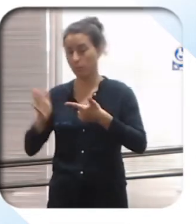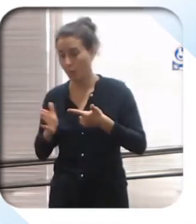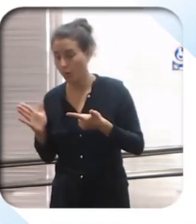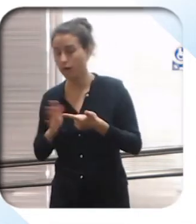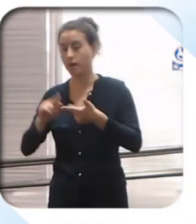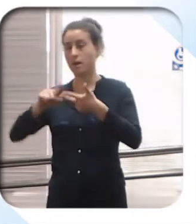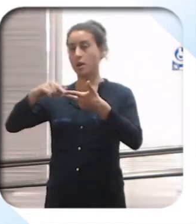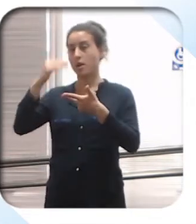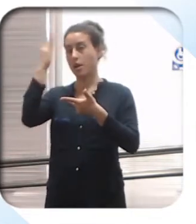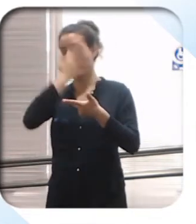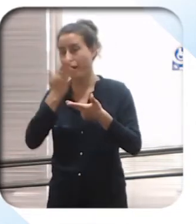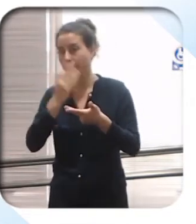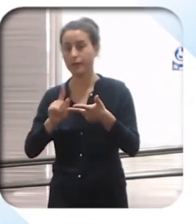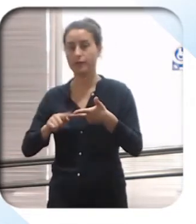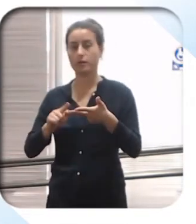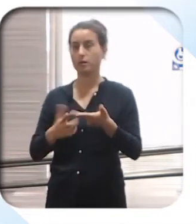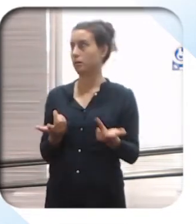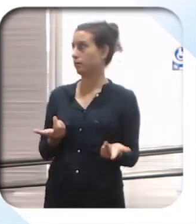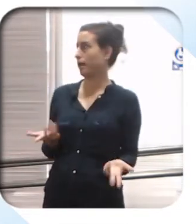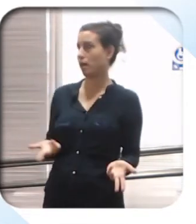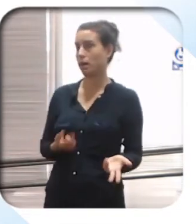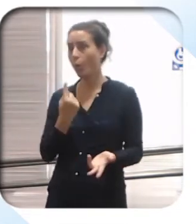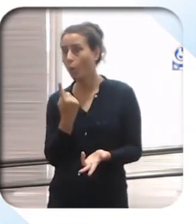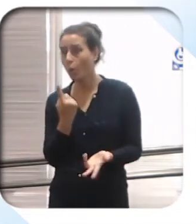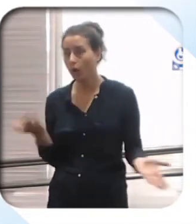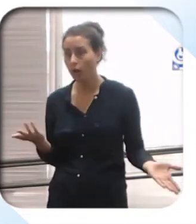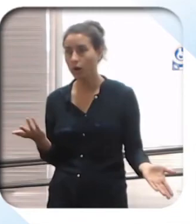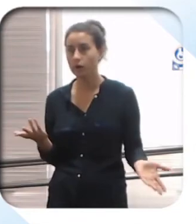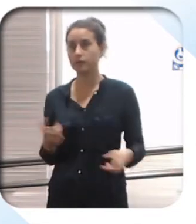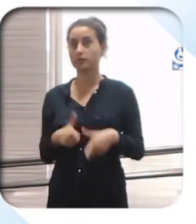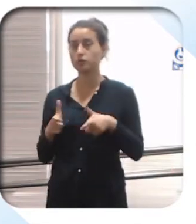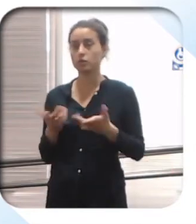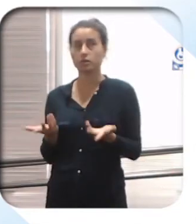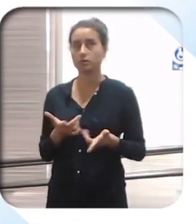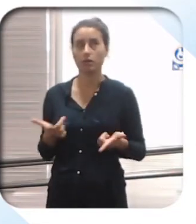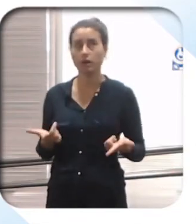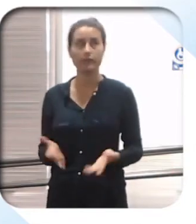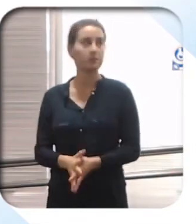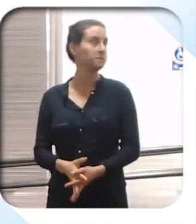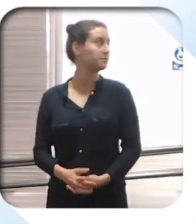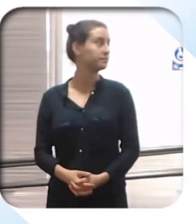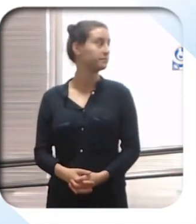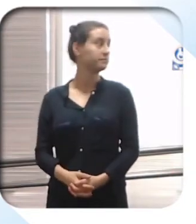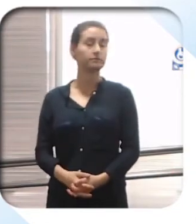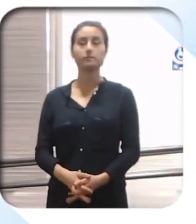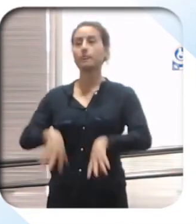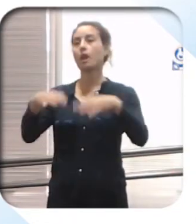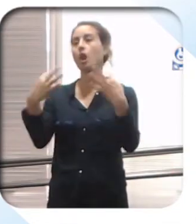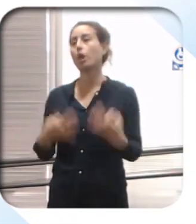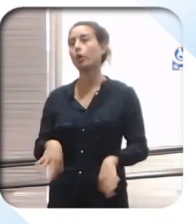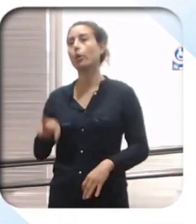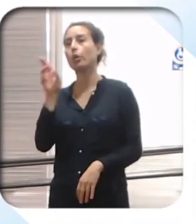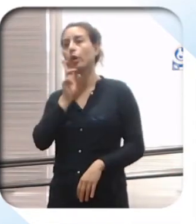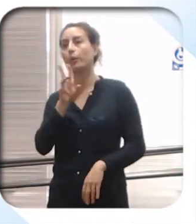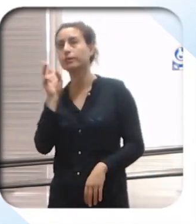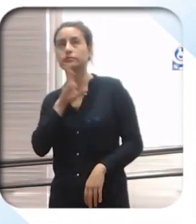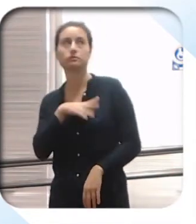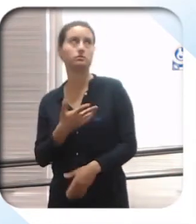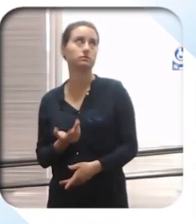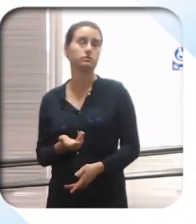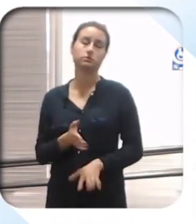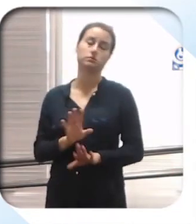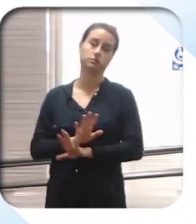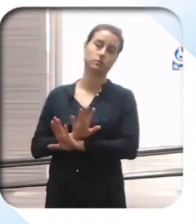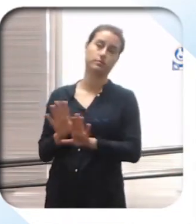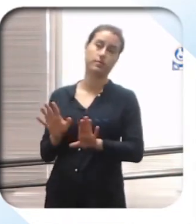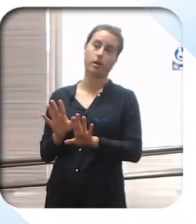mujer, negra. Ah, pero no le digo una, ¿no? Es como todo. Y si justo homosexual la chiquilina también. No,